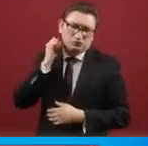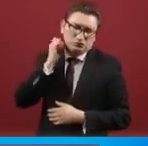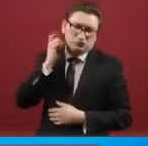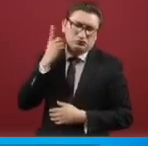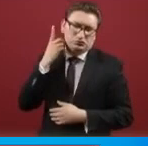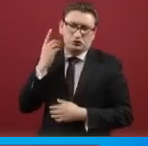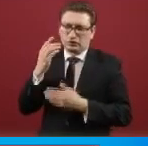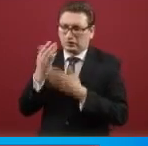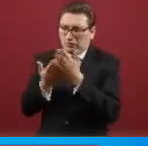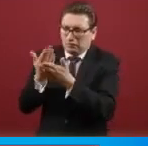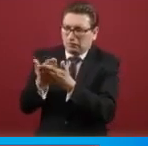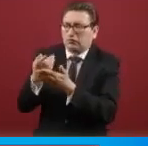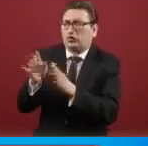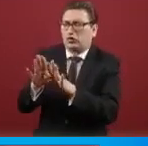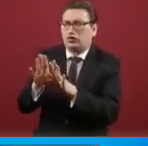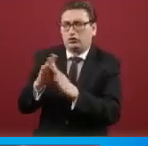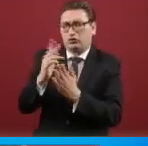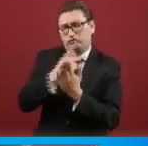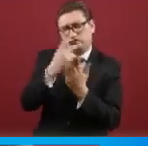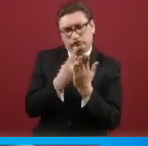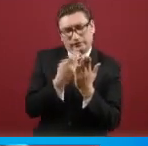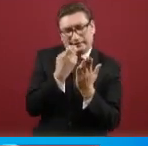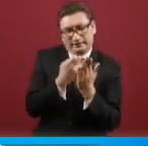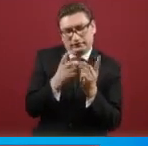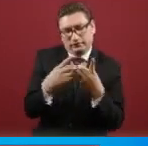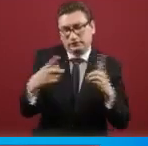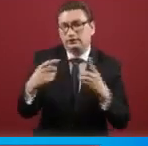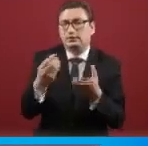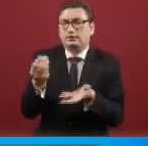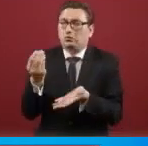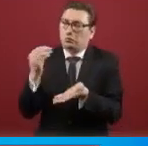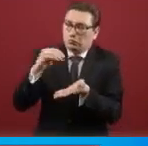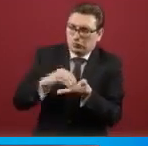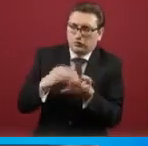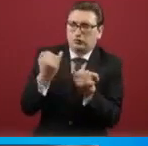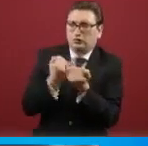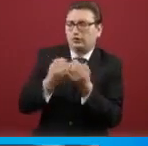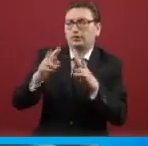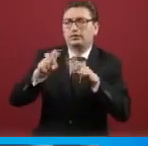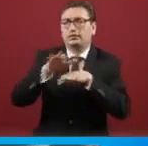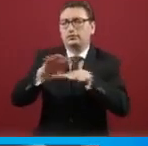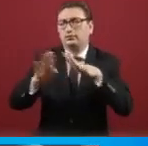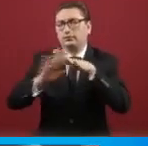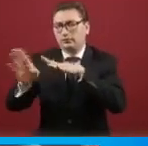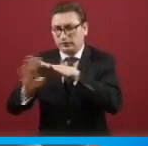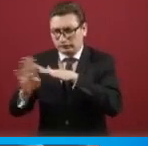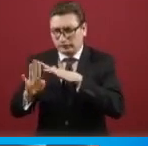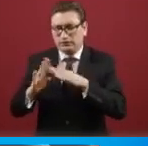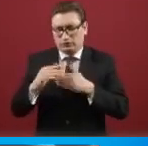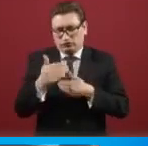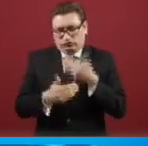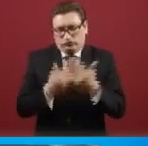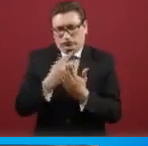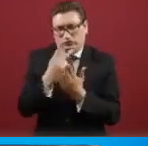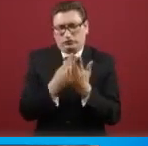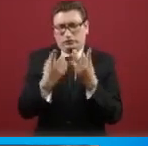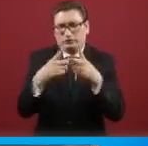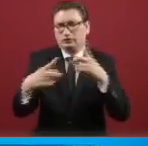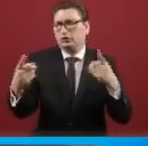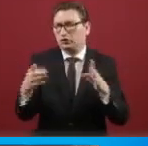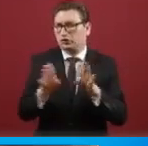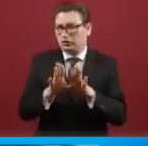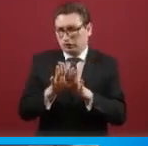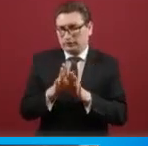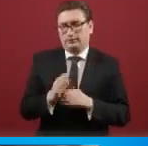el tema de política migratoria basada en las opiniones obtenidas en las mesas de trabajo en estos foros. Se revisará el avance sobre la posibilidad